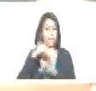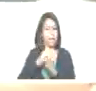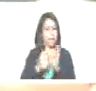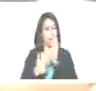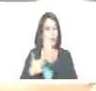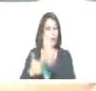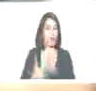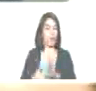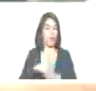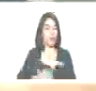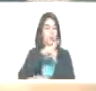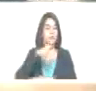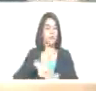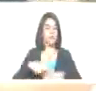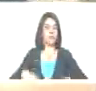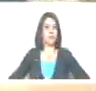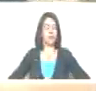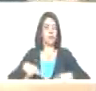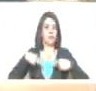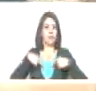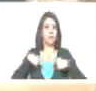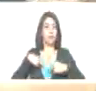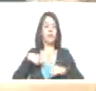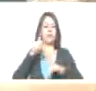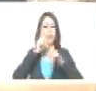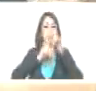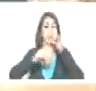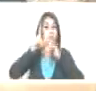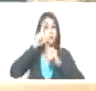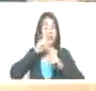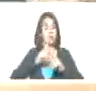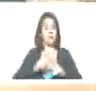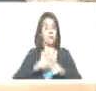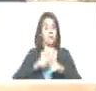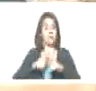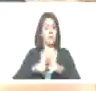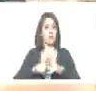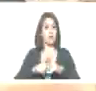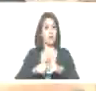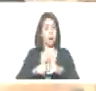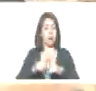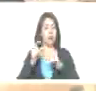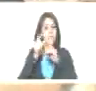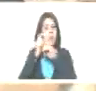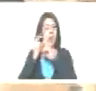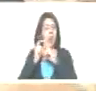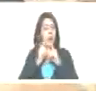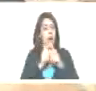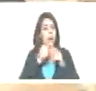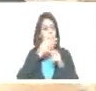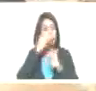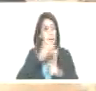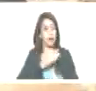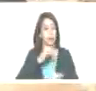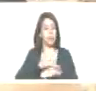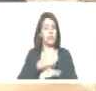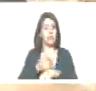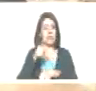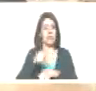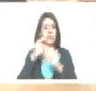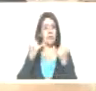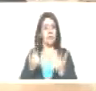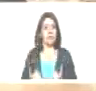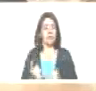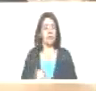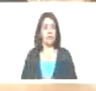naturaleza humana, como lo es la lingüística, como es la protección de esa expresión tan genuina y que, adornada